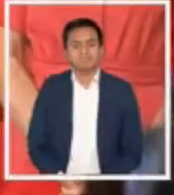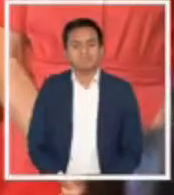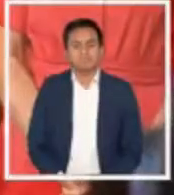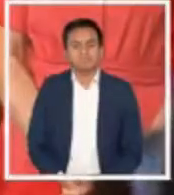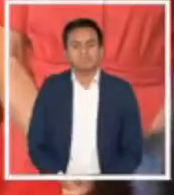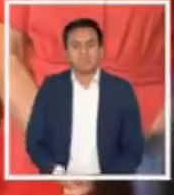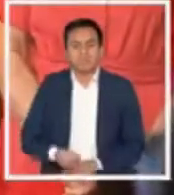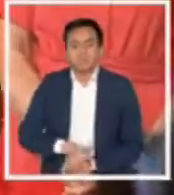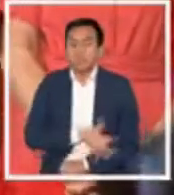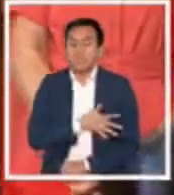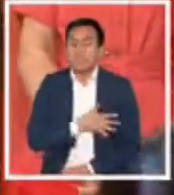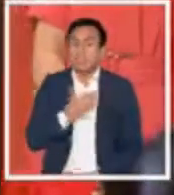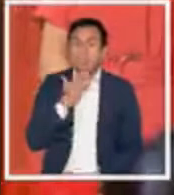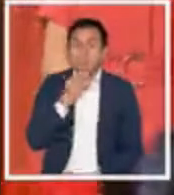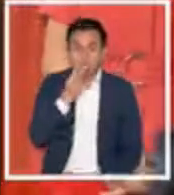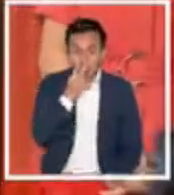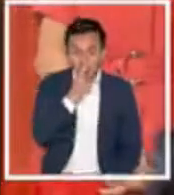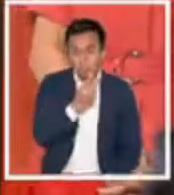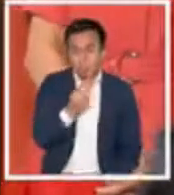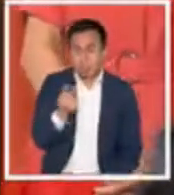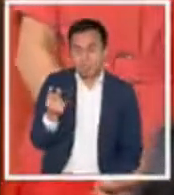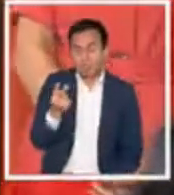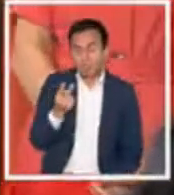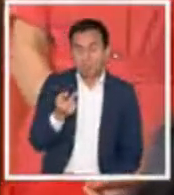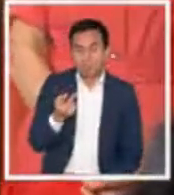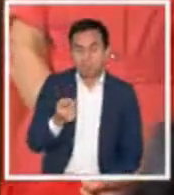Y es emocionante también